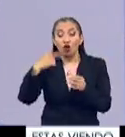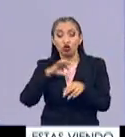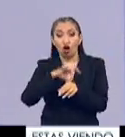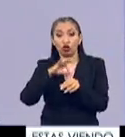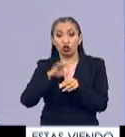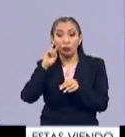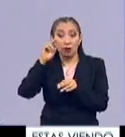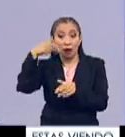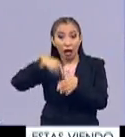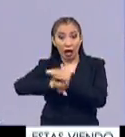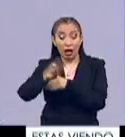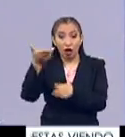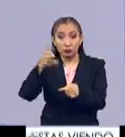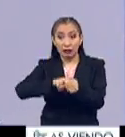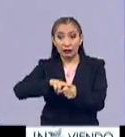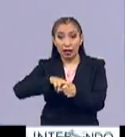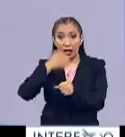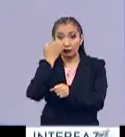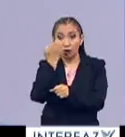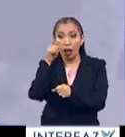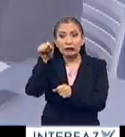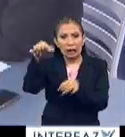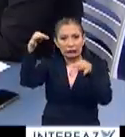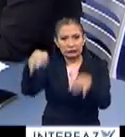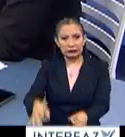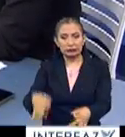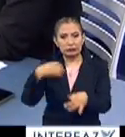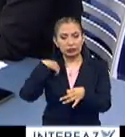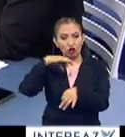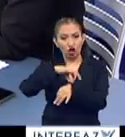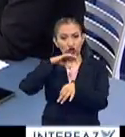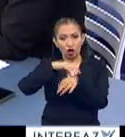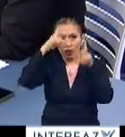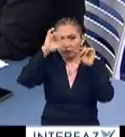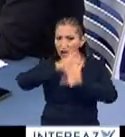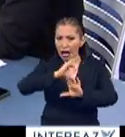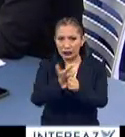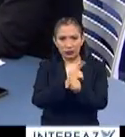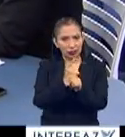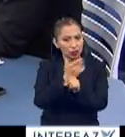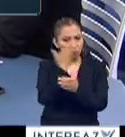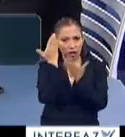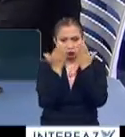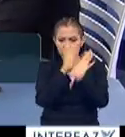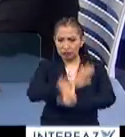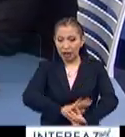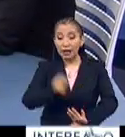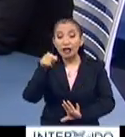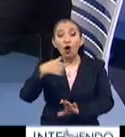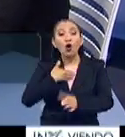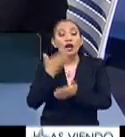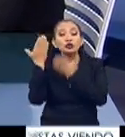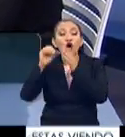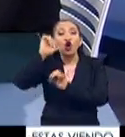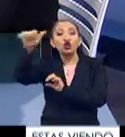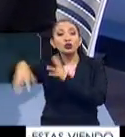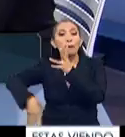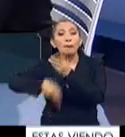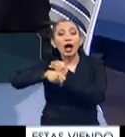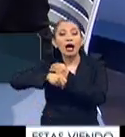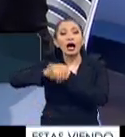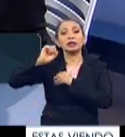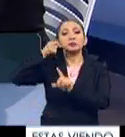que vemos en los hospitales escuela ya son médicos graduados, ya tienen la licenciatura y están haciendo una especialidad.